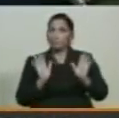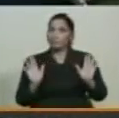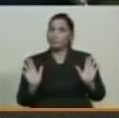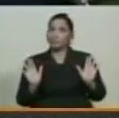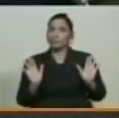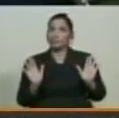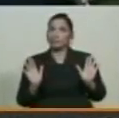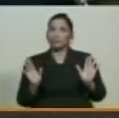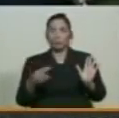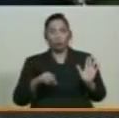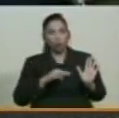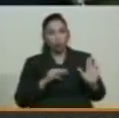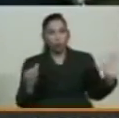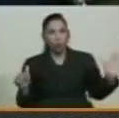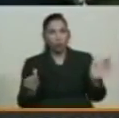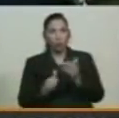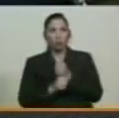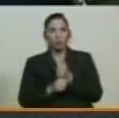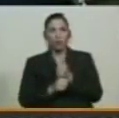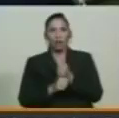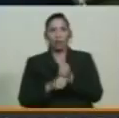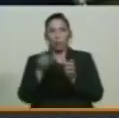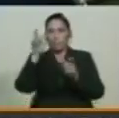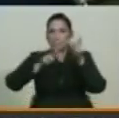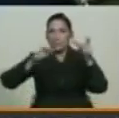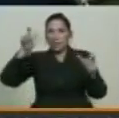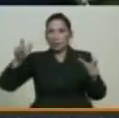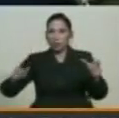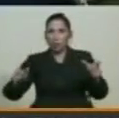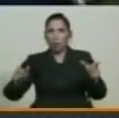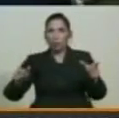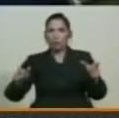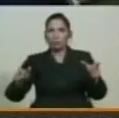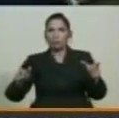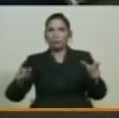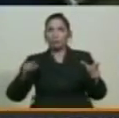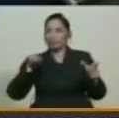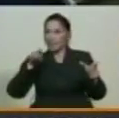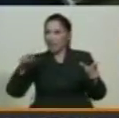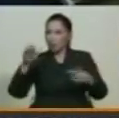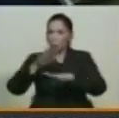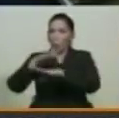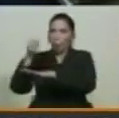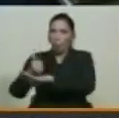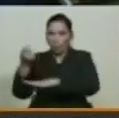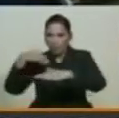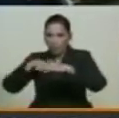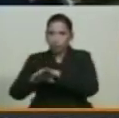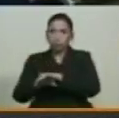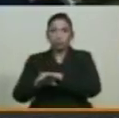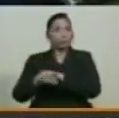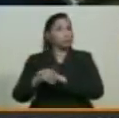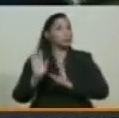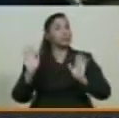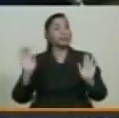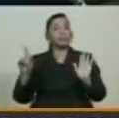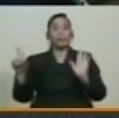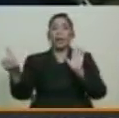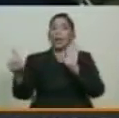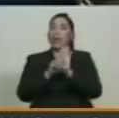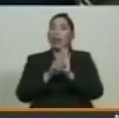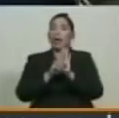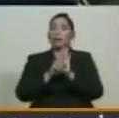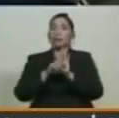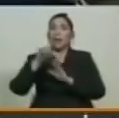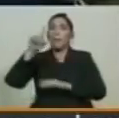estamos encontrando una serie de sujetos relacionados allí, y bueno, a las medidas que corresponden según lo establece la Ley Orgánica de Precios Justos, cuando